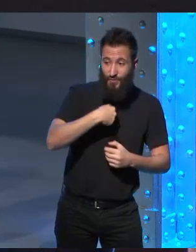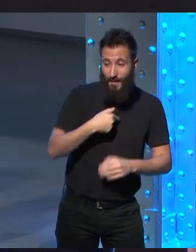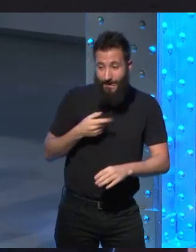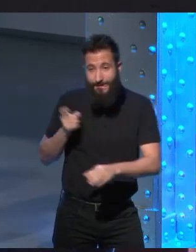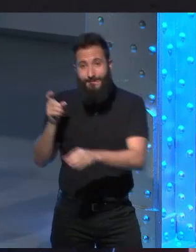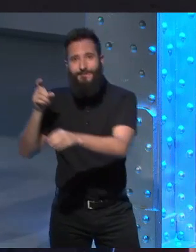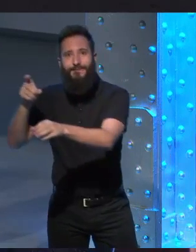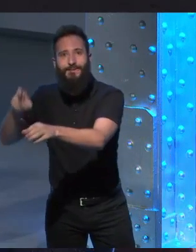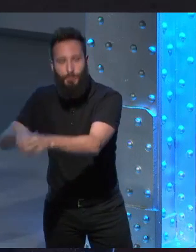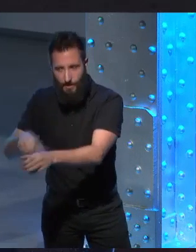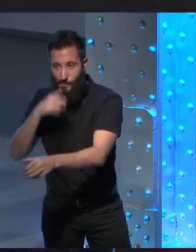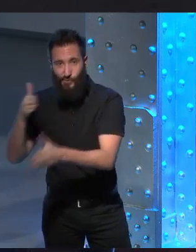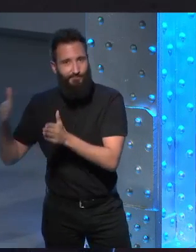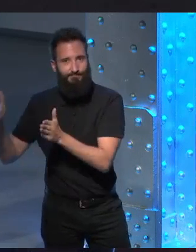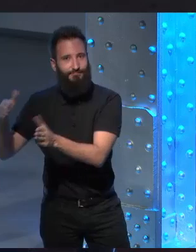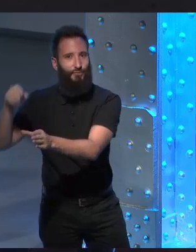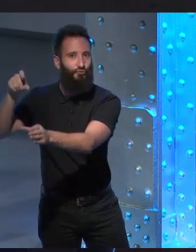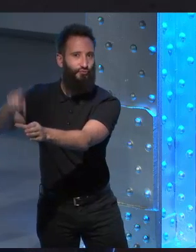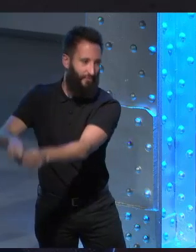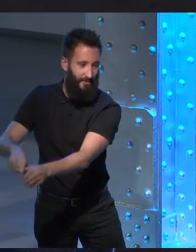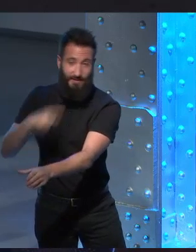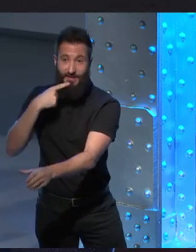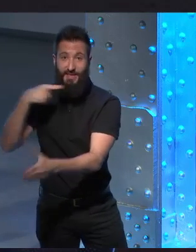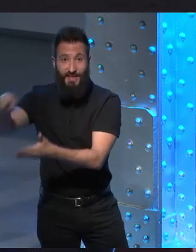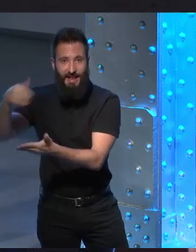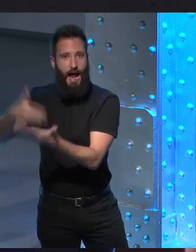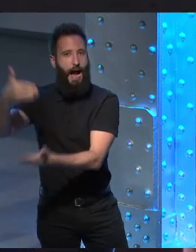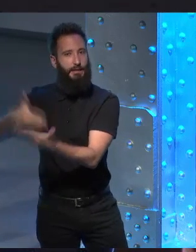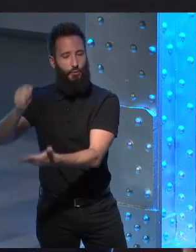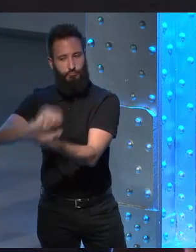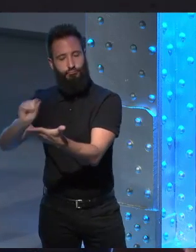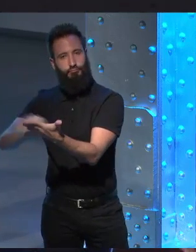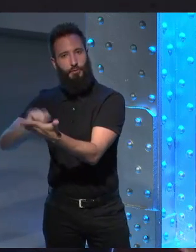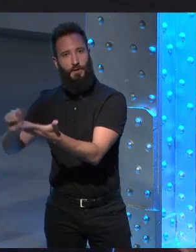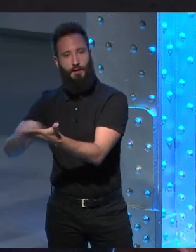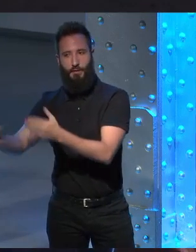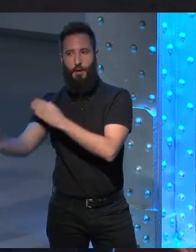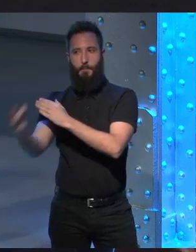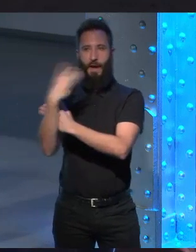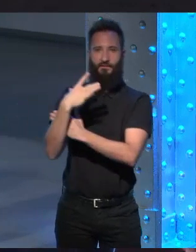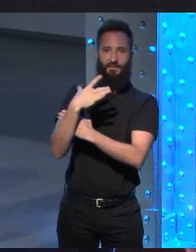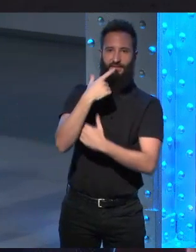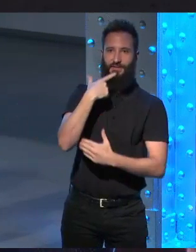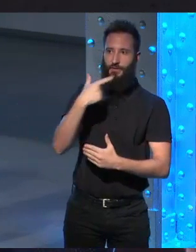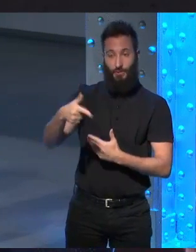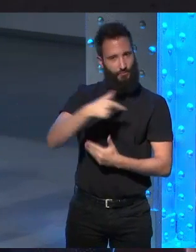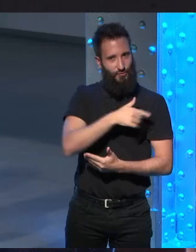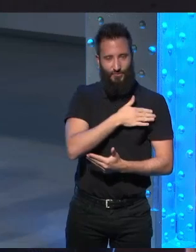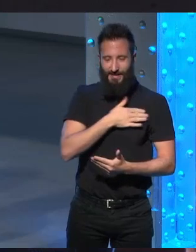suyo. O sea, me manda, cuando escribo un artículo, me manda un correo inmediatamente diciendo,